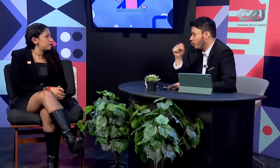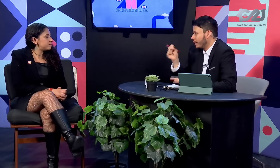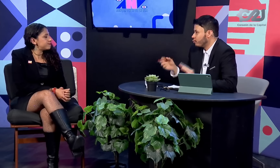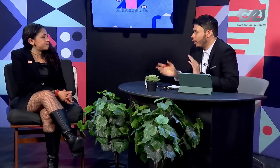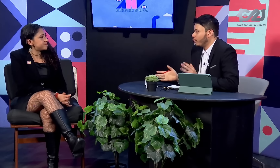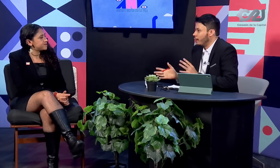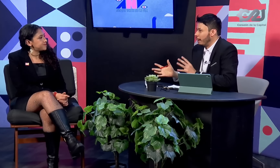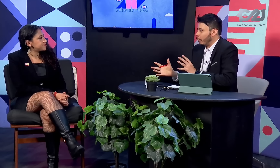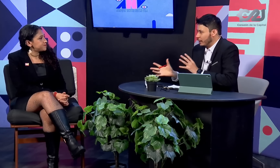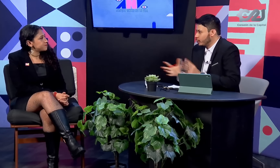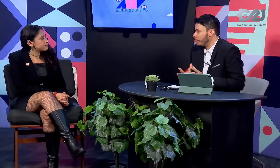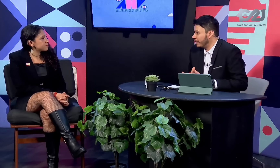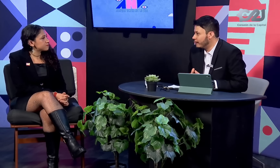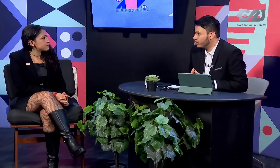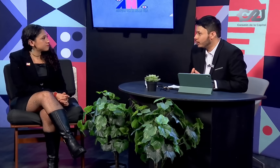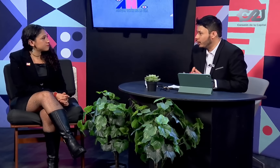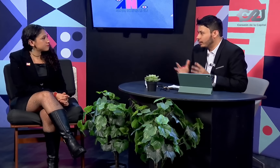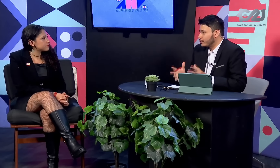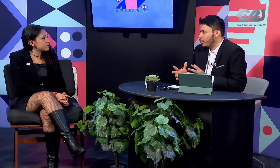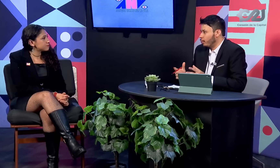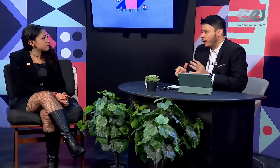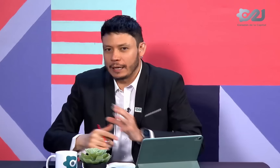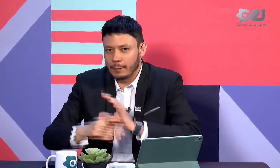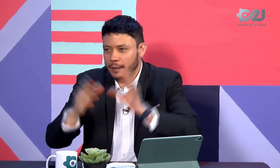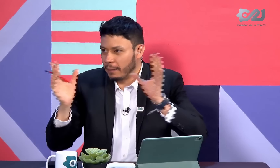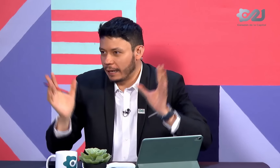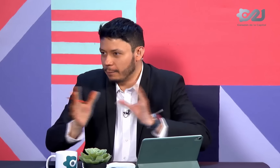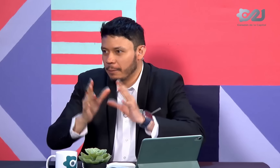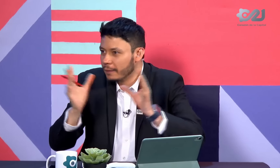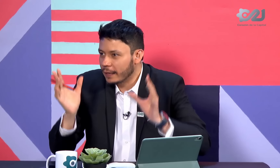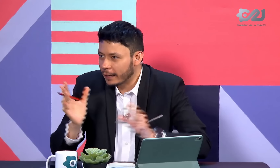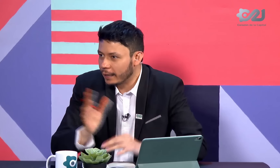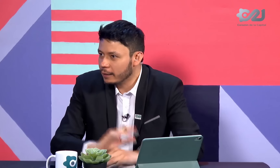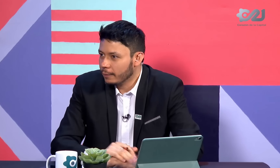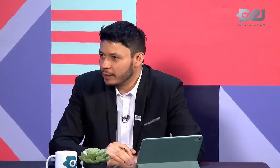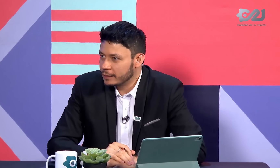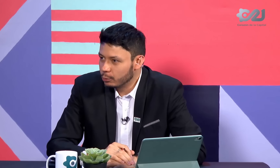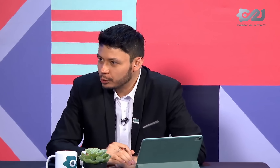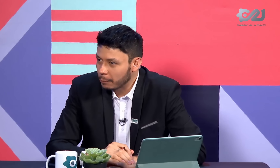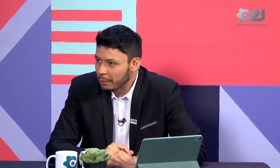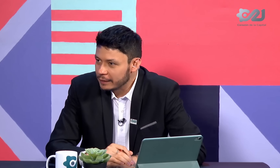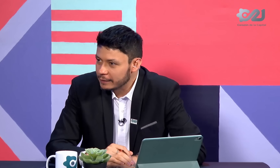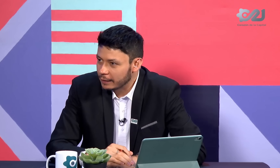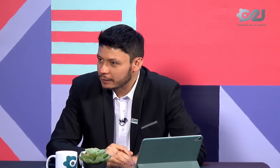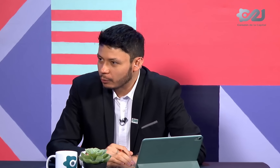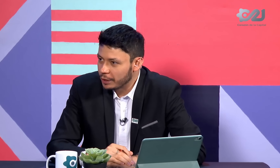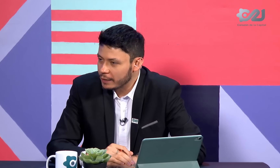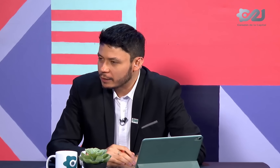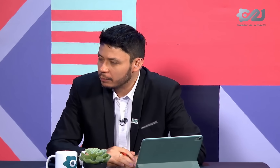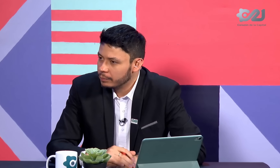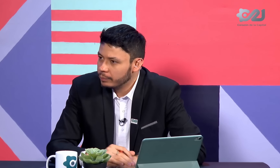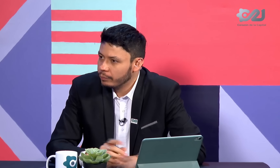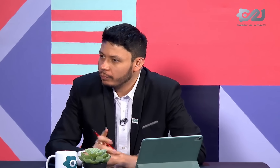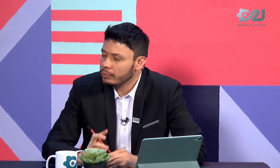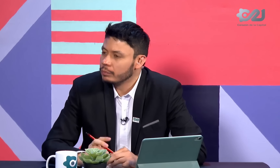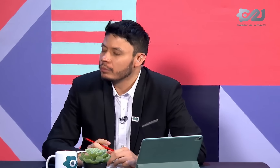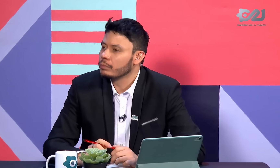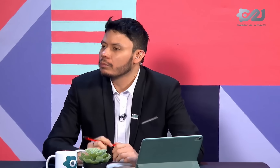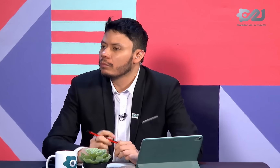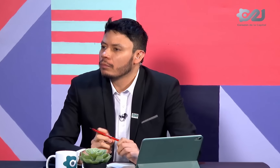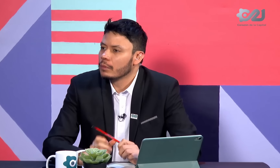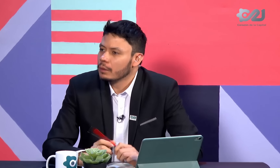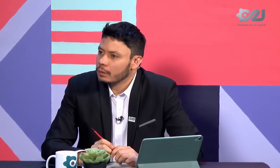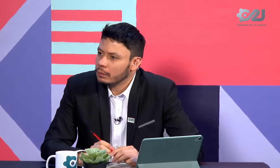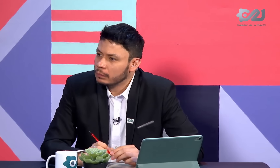Sí. Algunas fueron por estos operativos y otras son por la libre venta que hay de esta industria armamentista estadounidense. Sí, parece